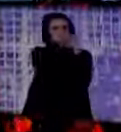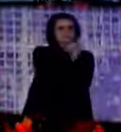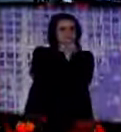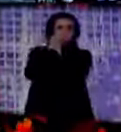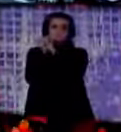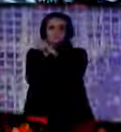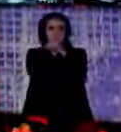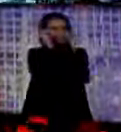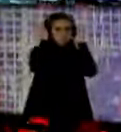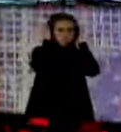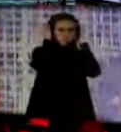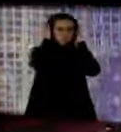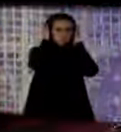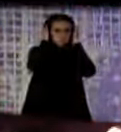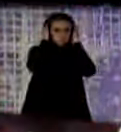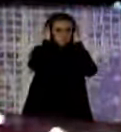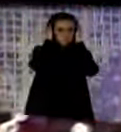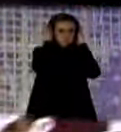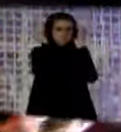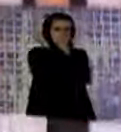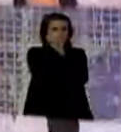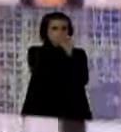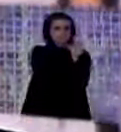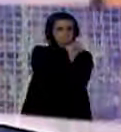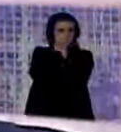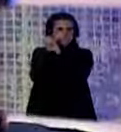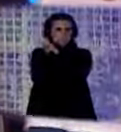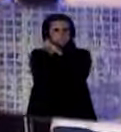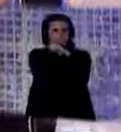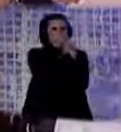años hecho polvo actualmente en